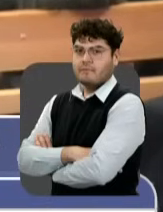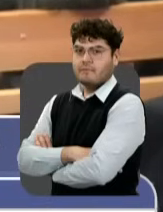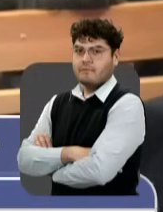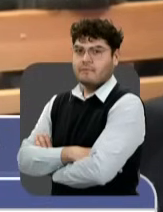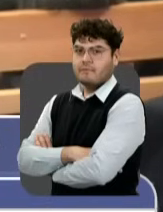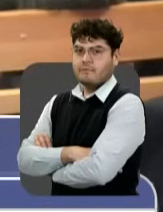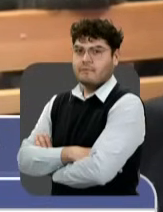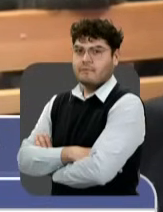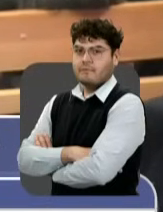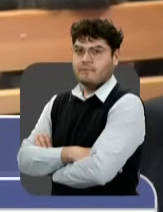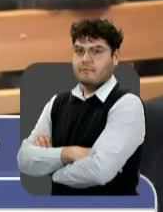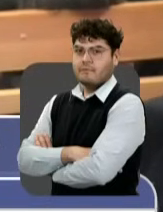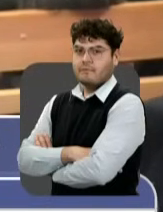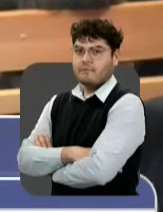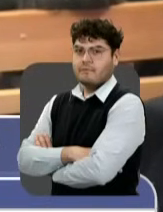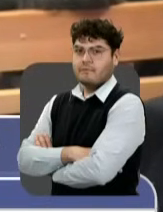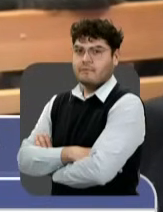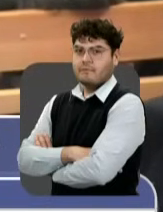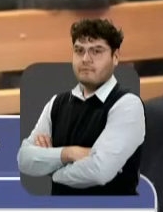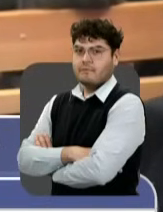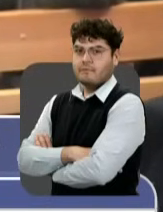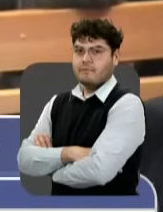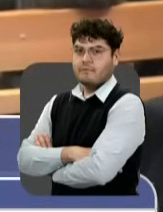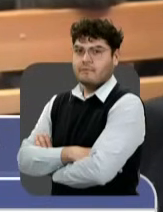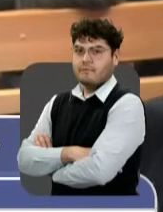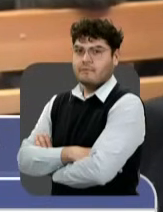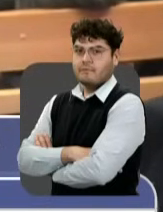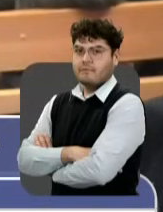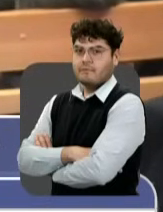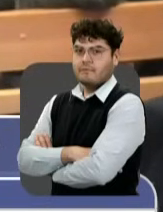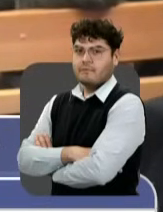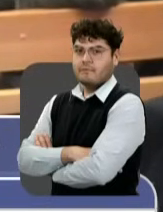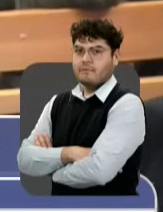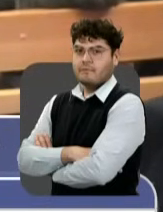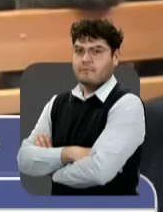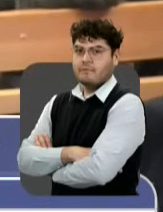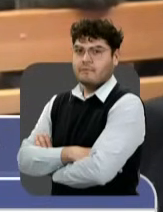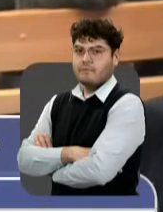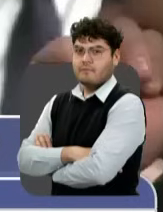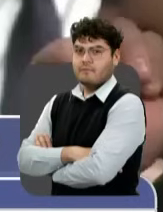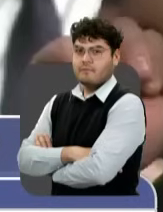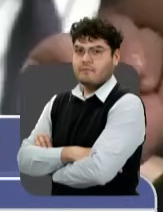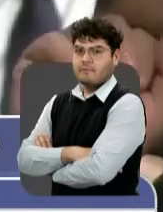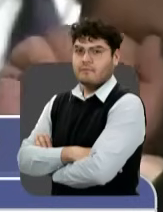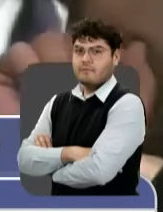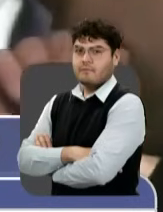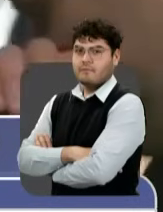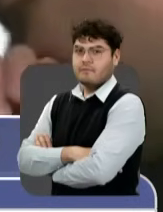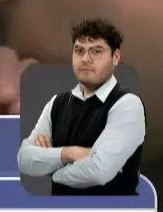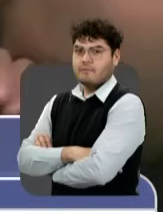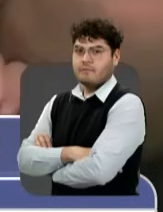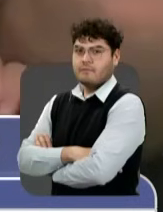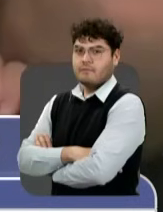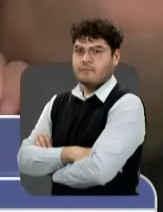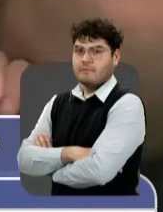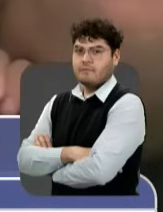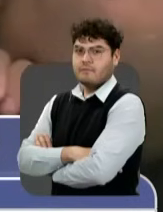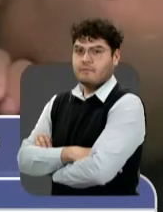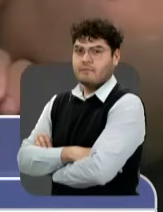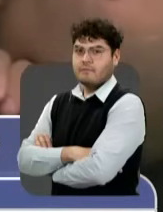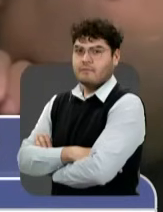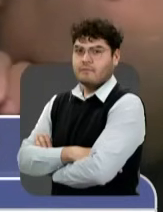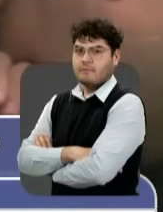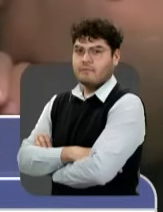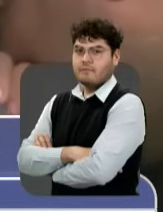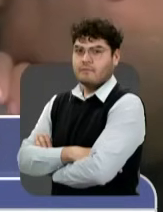llorando, el otro con los ojos vidriosos, llorosos. ¿Cuál era la situación de Villalobos, de Leonardo Villalobos y Luis